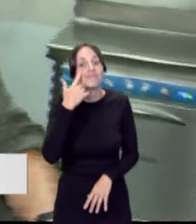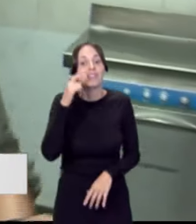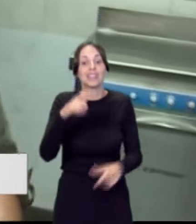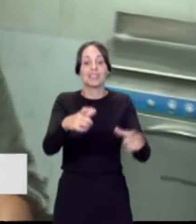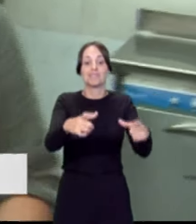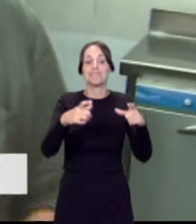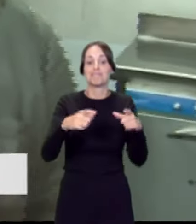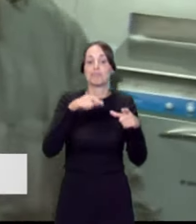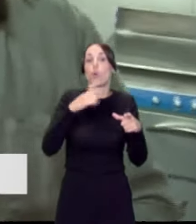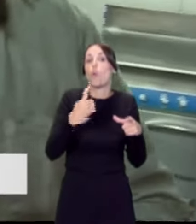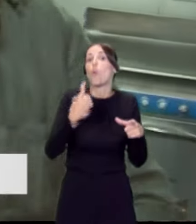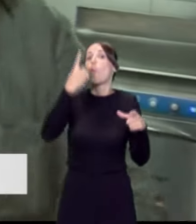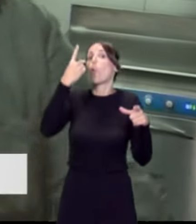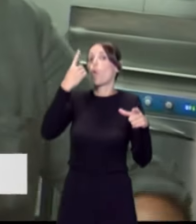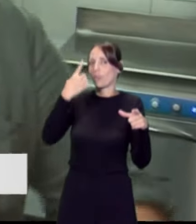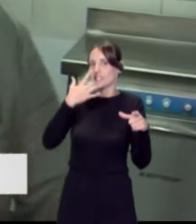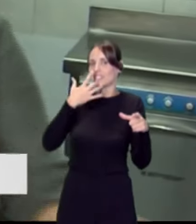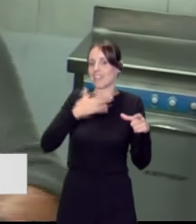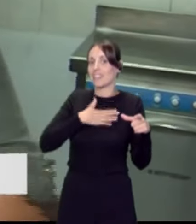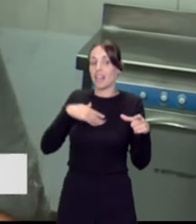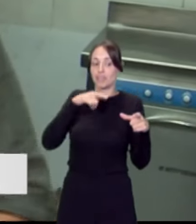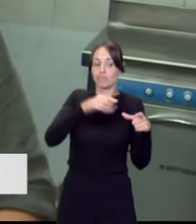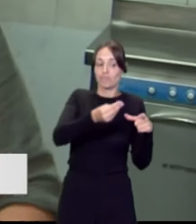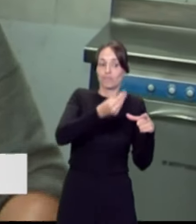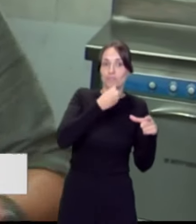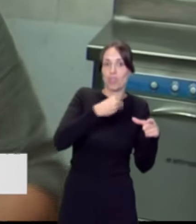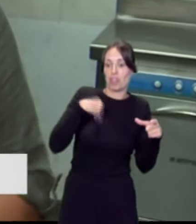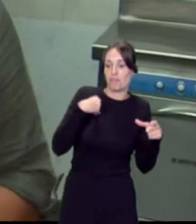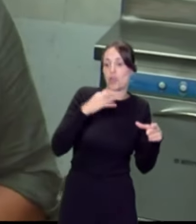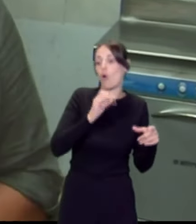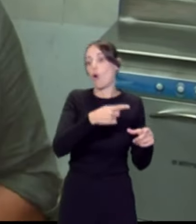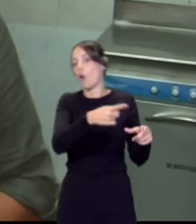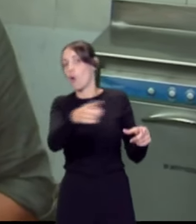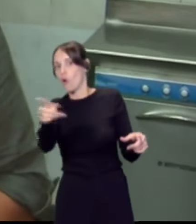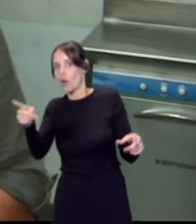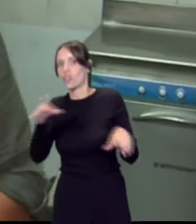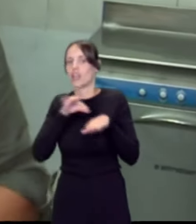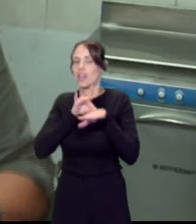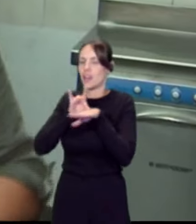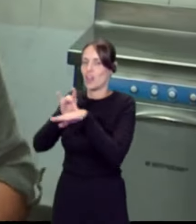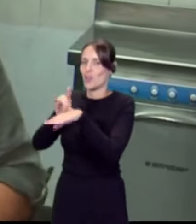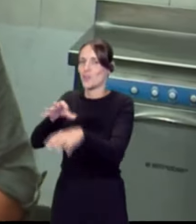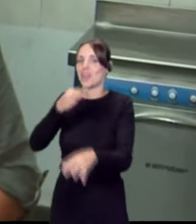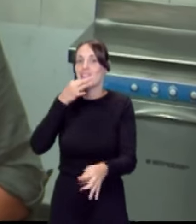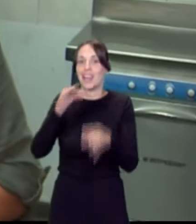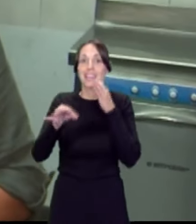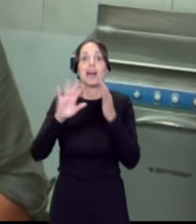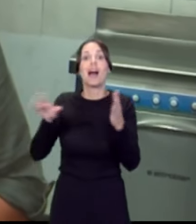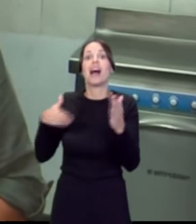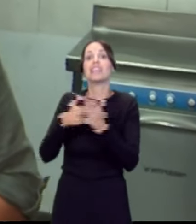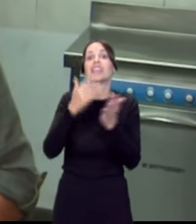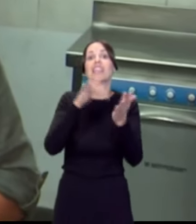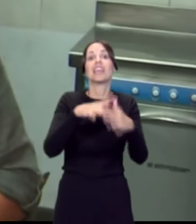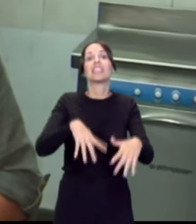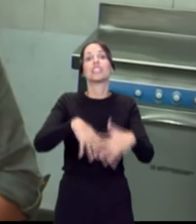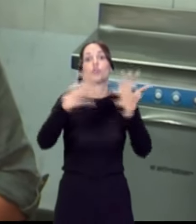las opciones que tenemos. Si quieren disfrutar de esta o de cualquier otra que forman parte de esta ruta de la etapa, tienen hasta el 19 de